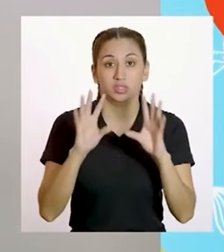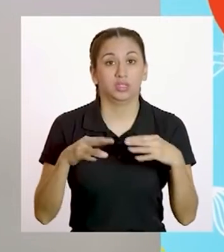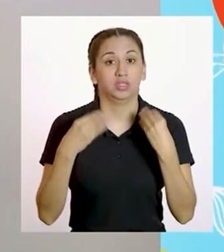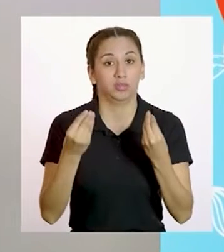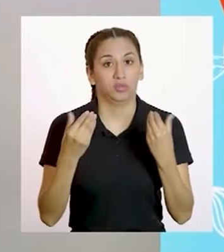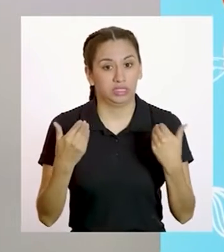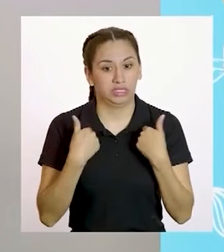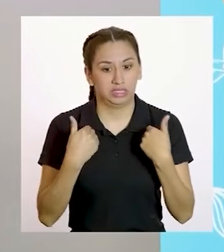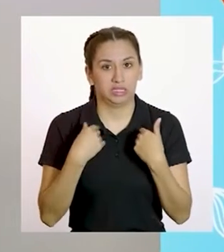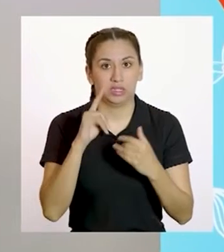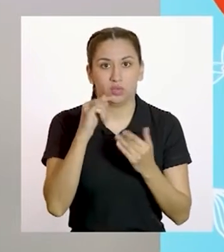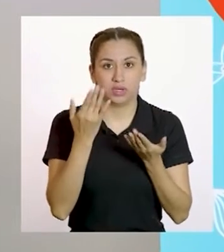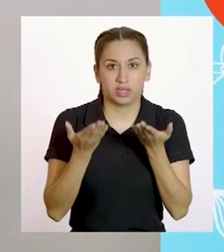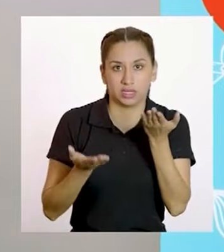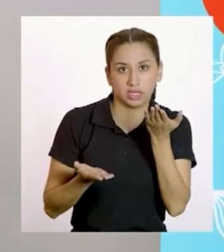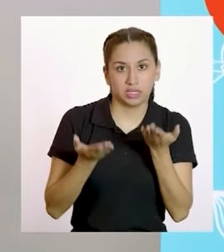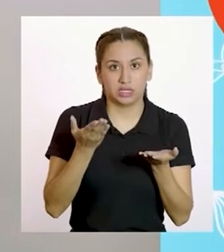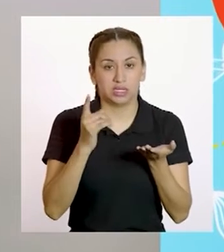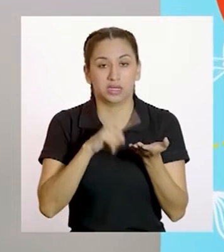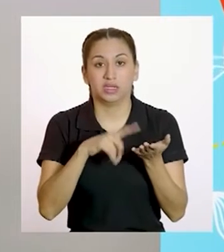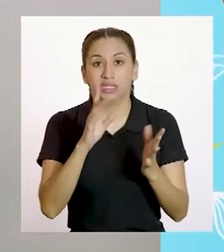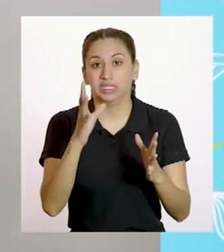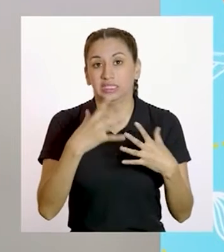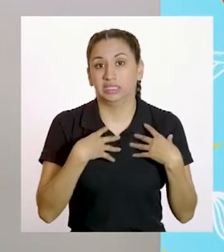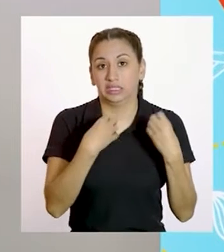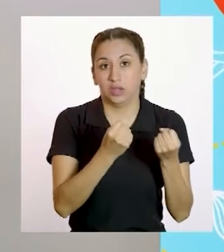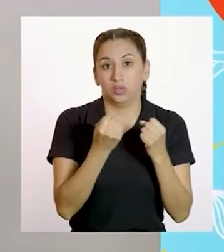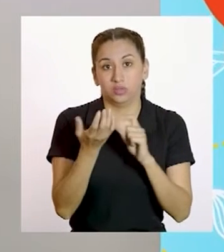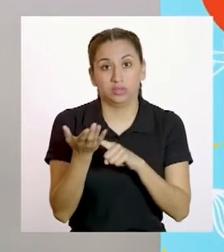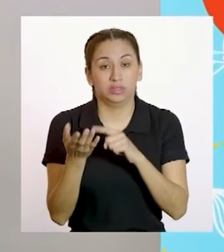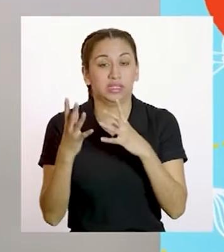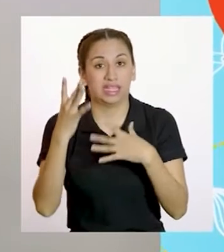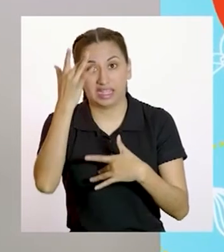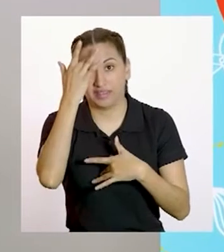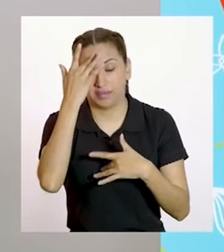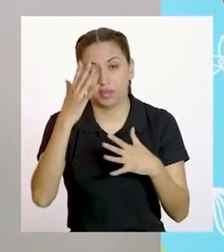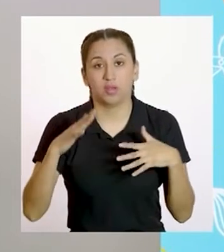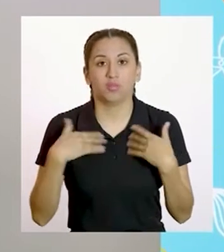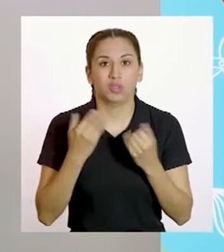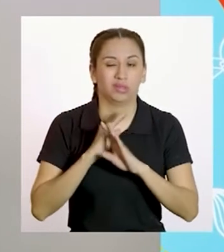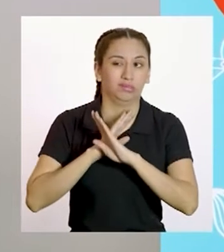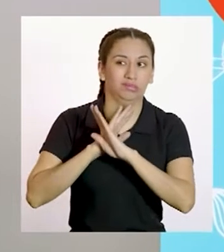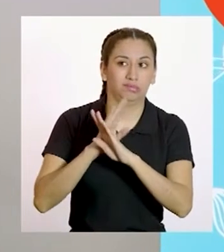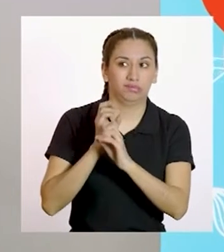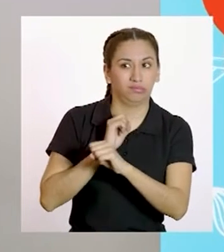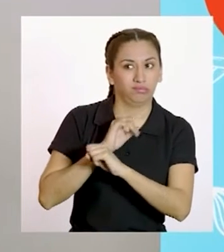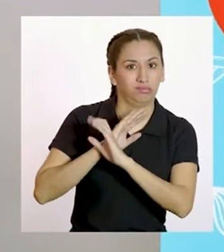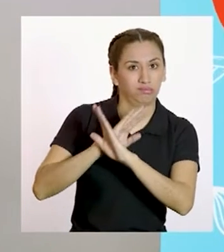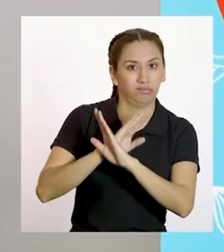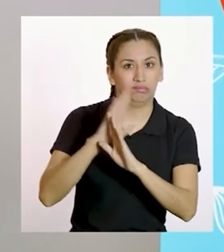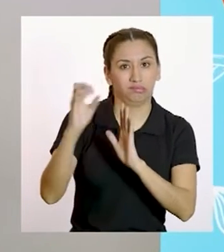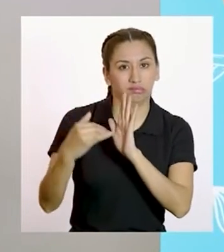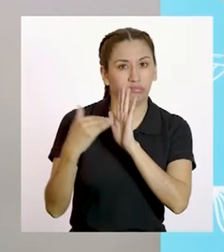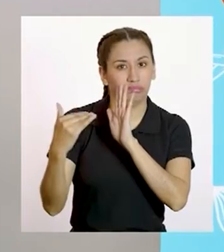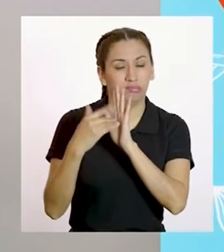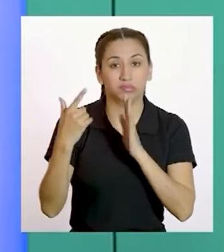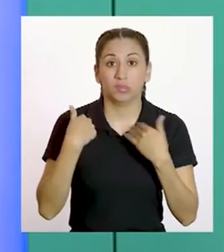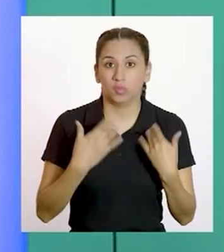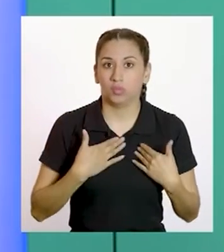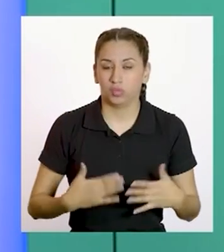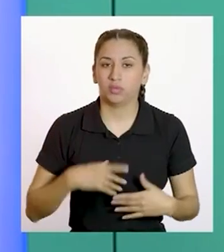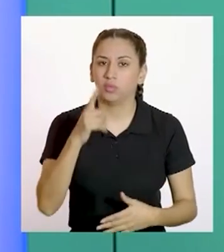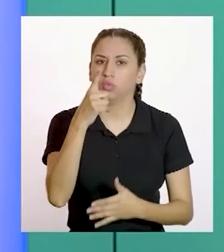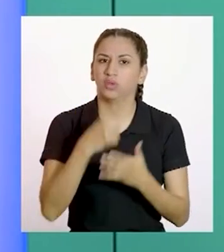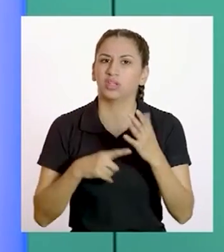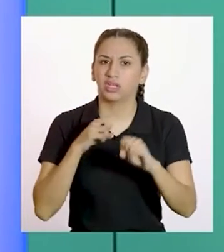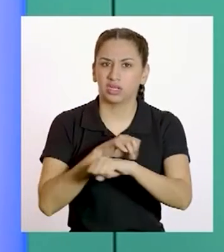es importante para poder mantener el equilibrio entre la salud y la enfermedad y poder defendernos contra las infecciones que suceden en nuestro cuerpo.